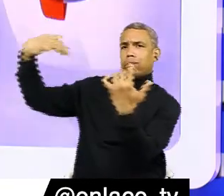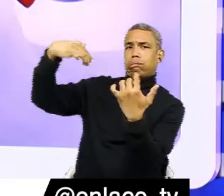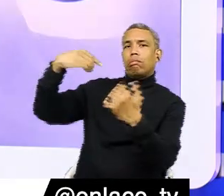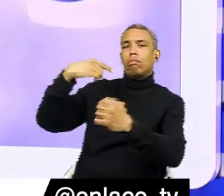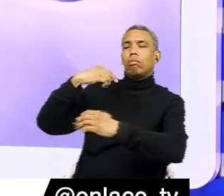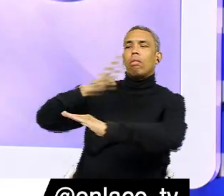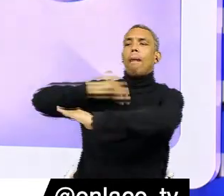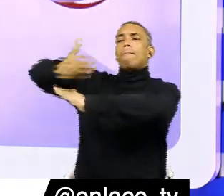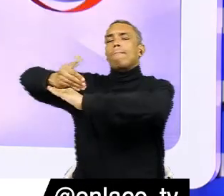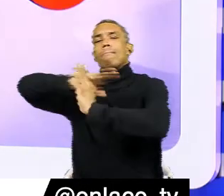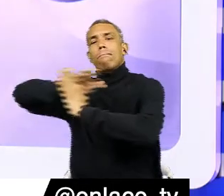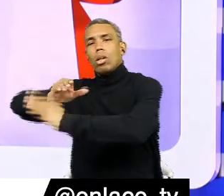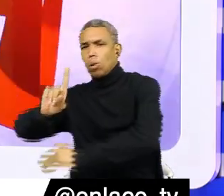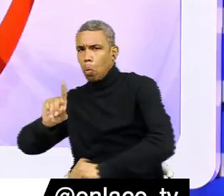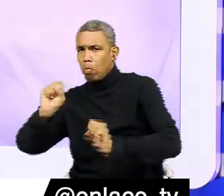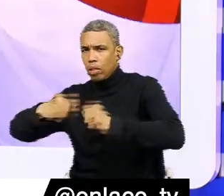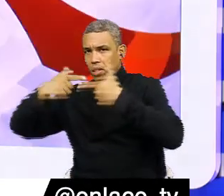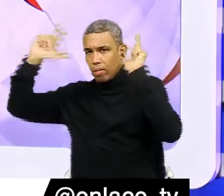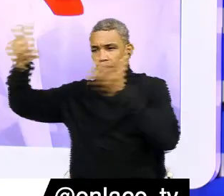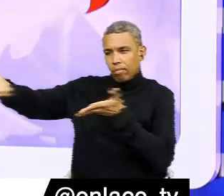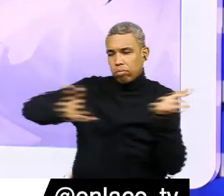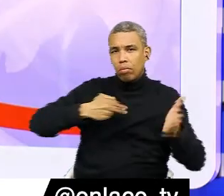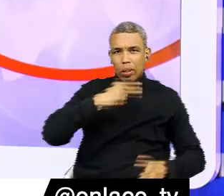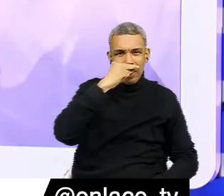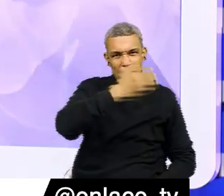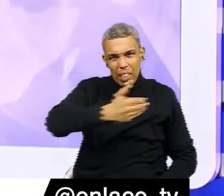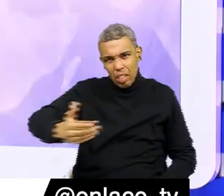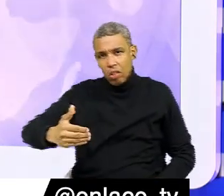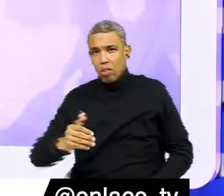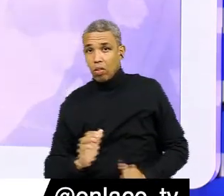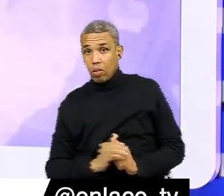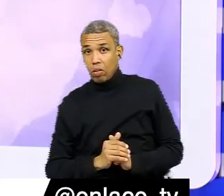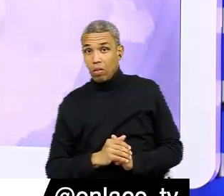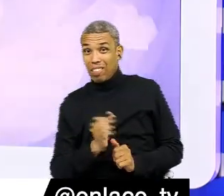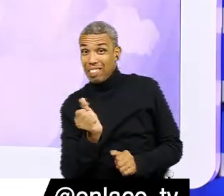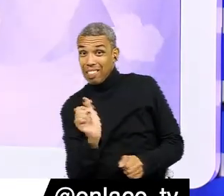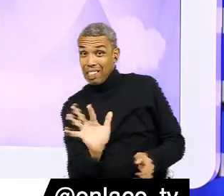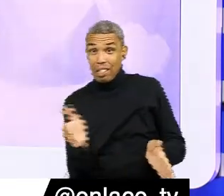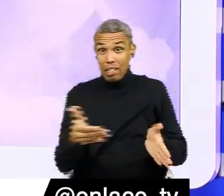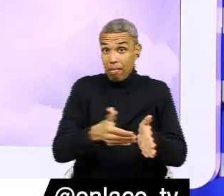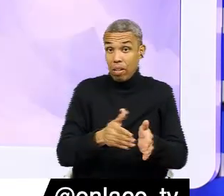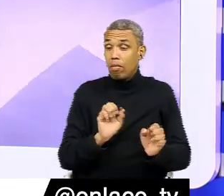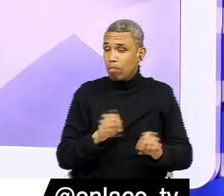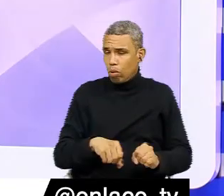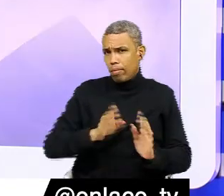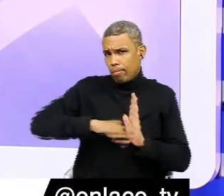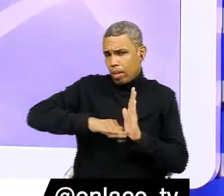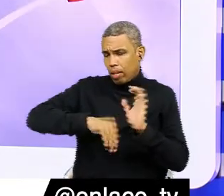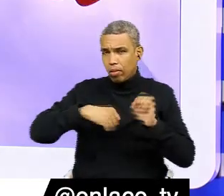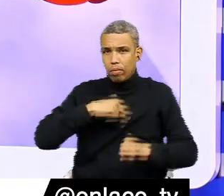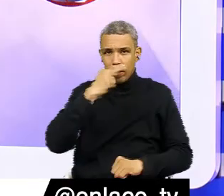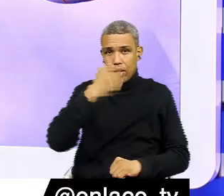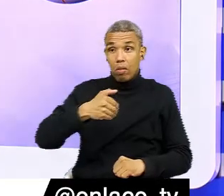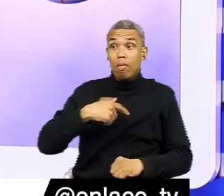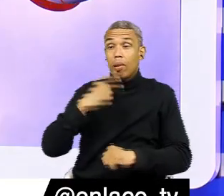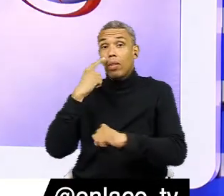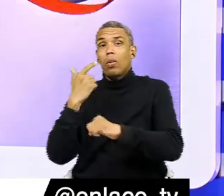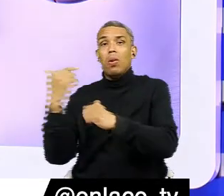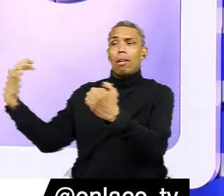años pagarán un costo de 10 mil y 15 mil pesos, pero la noticia es que no habrá cierre de fronteras para este compromiso del